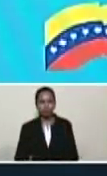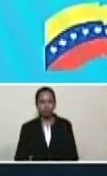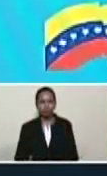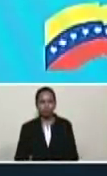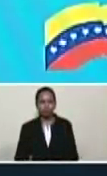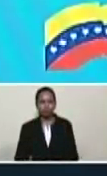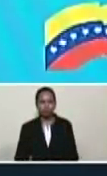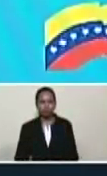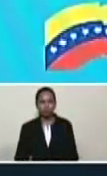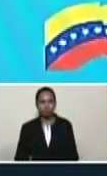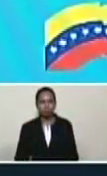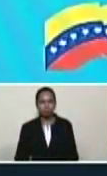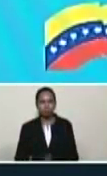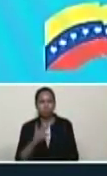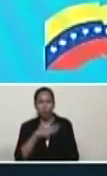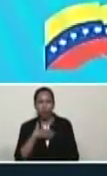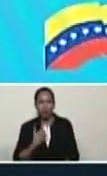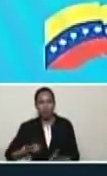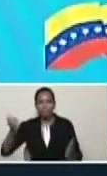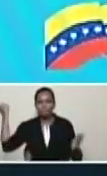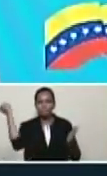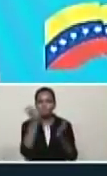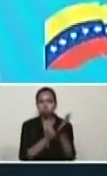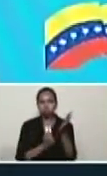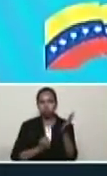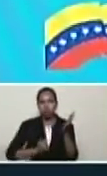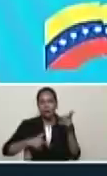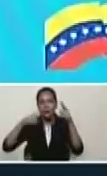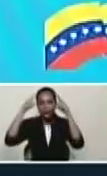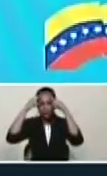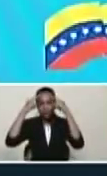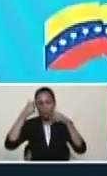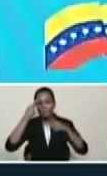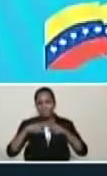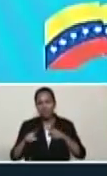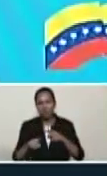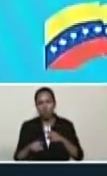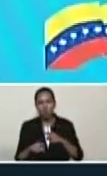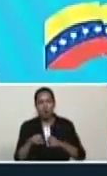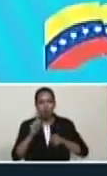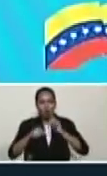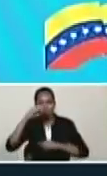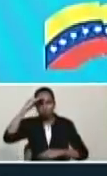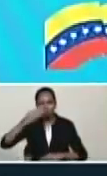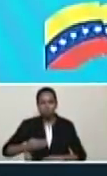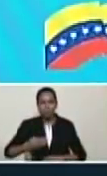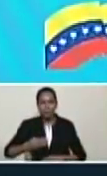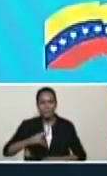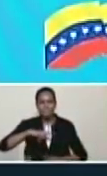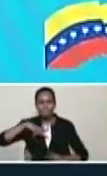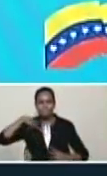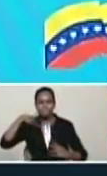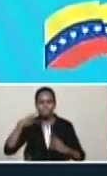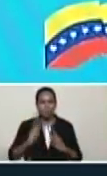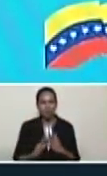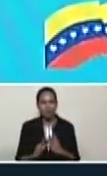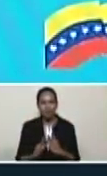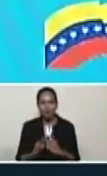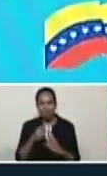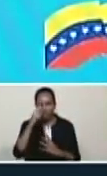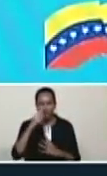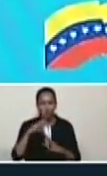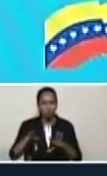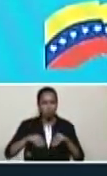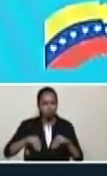Trataron de asesinarlo, pero unos soldados valientes, dignos herederos de